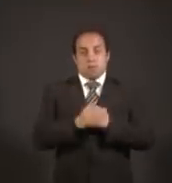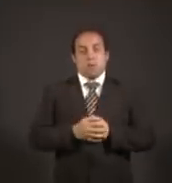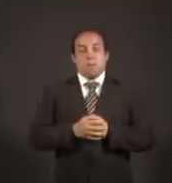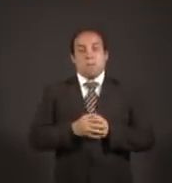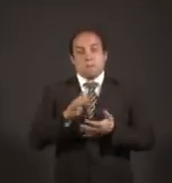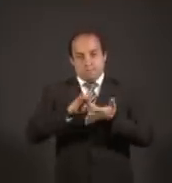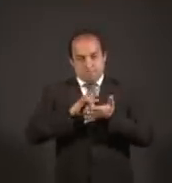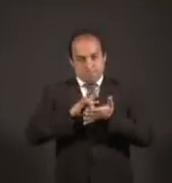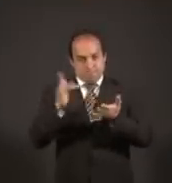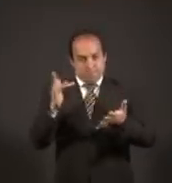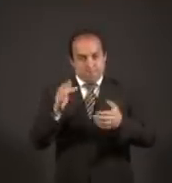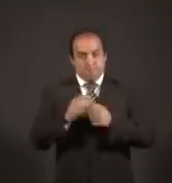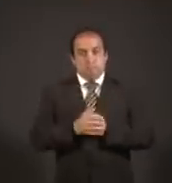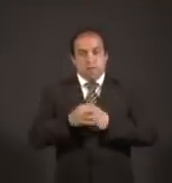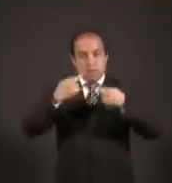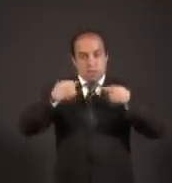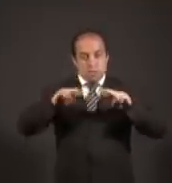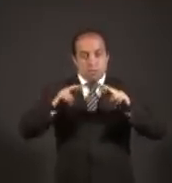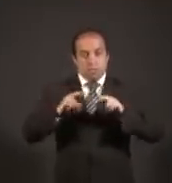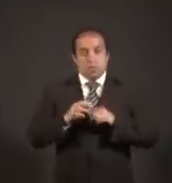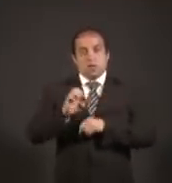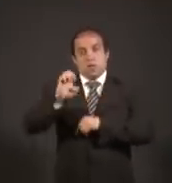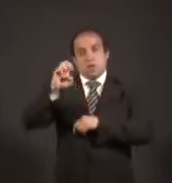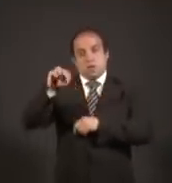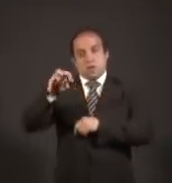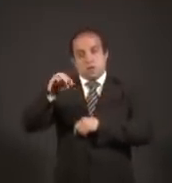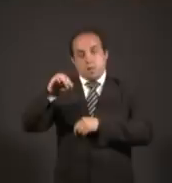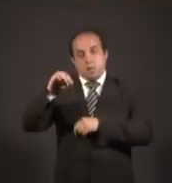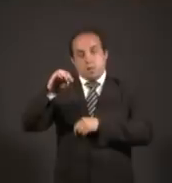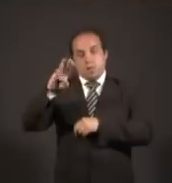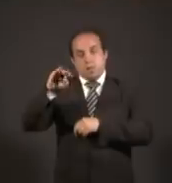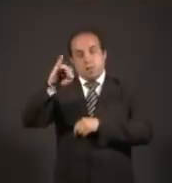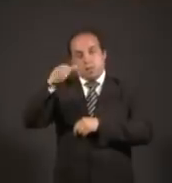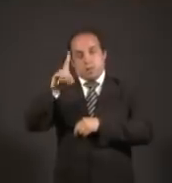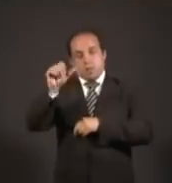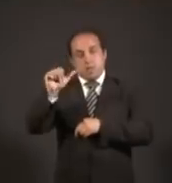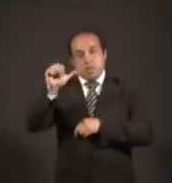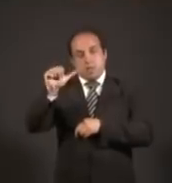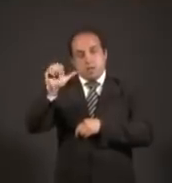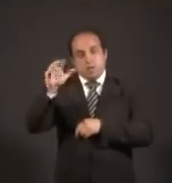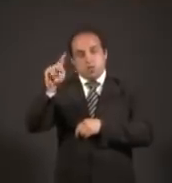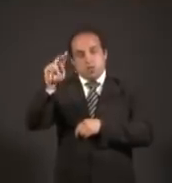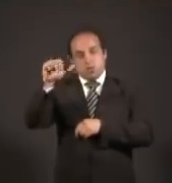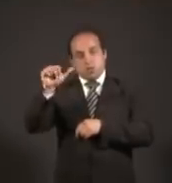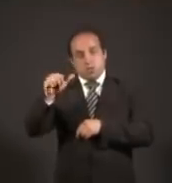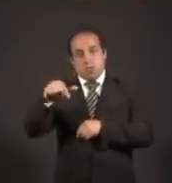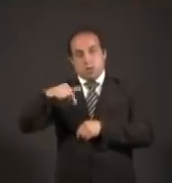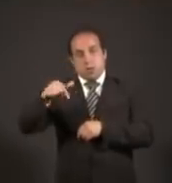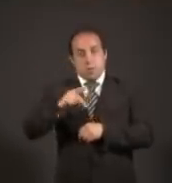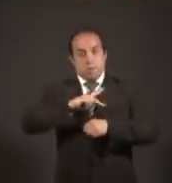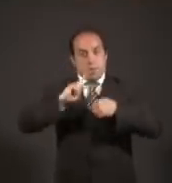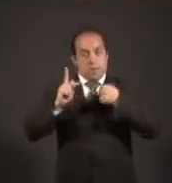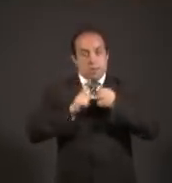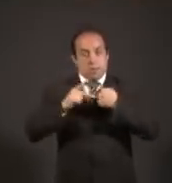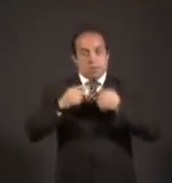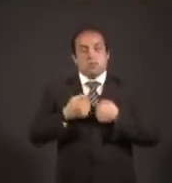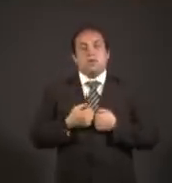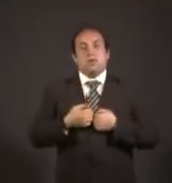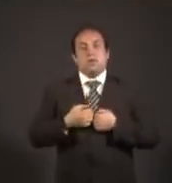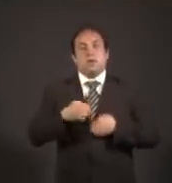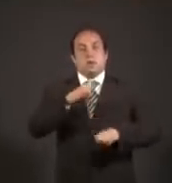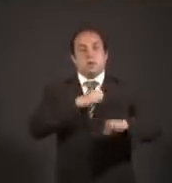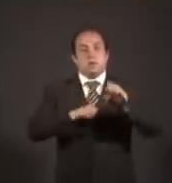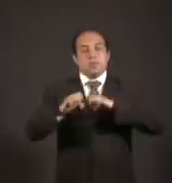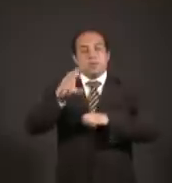la representación de la Embajada de Austria en nuestro país. La empresa Doppelmayr es de este país y ha